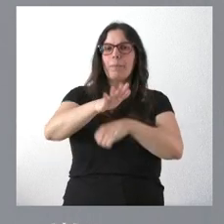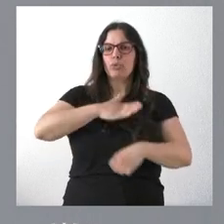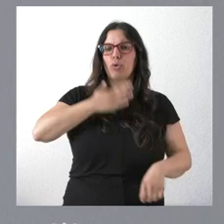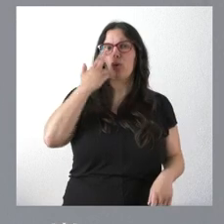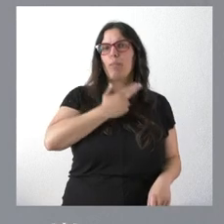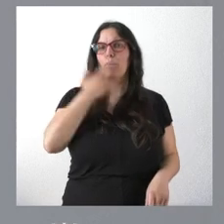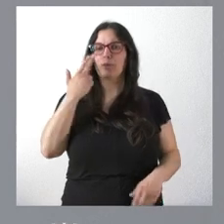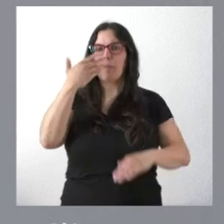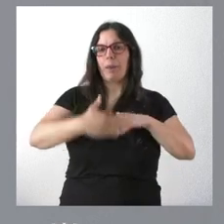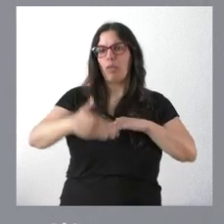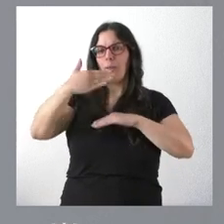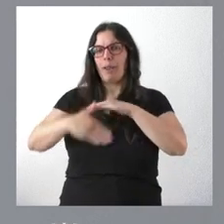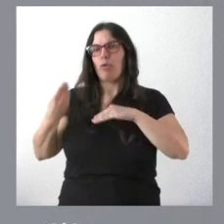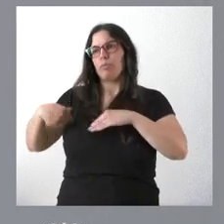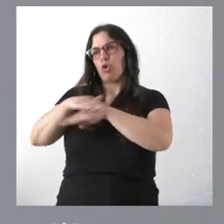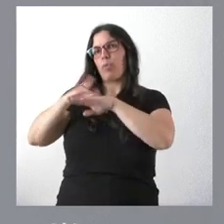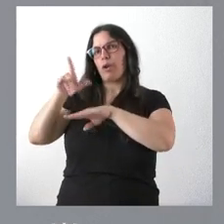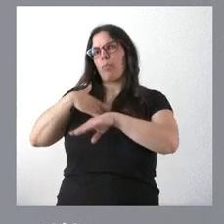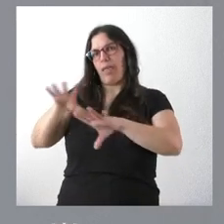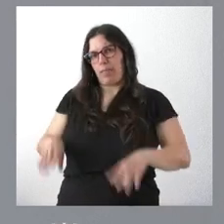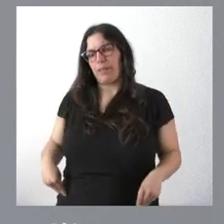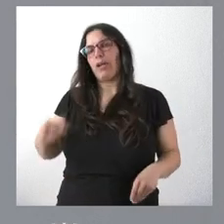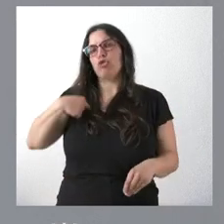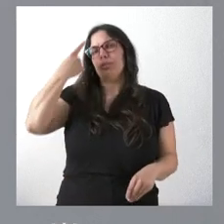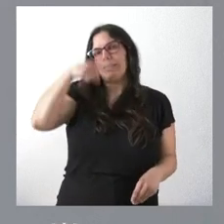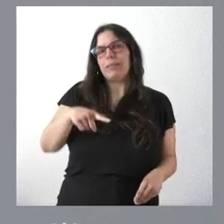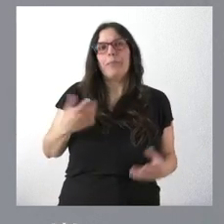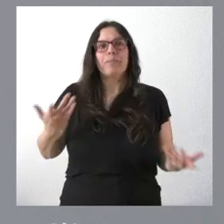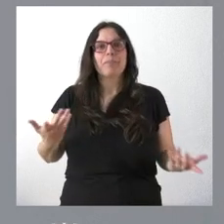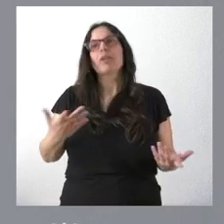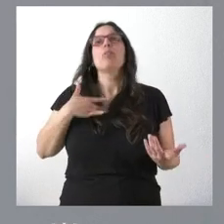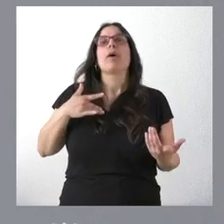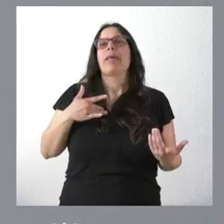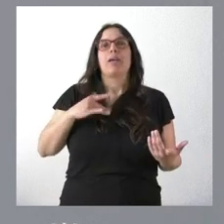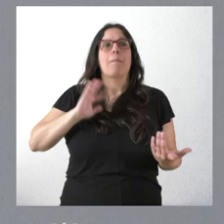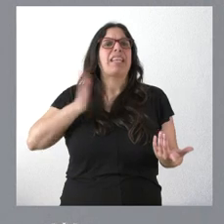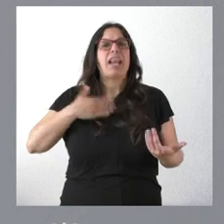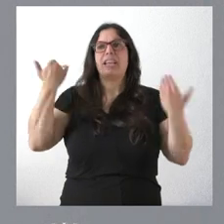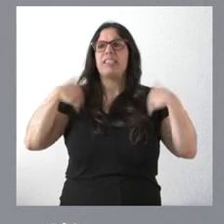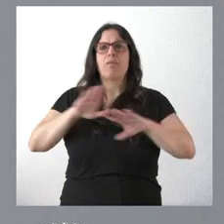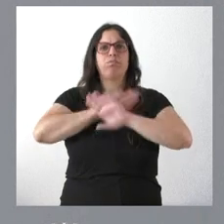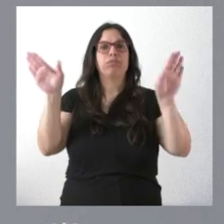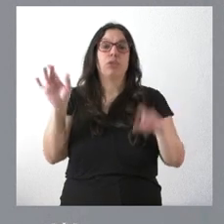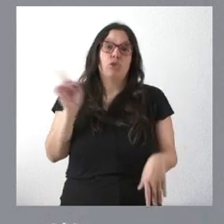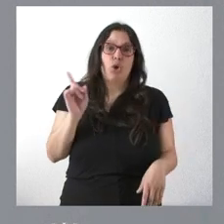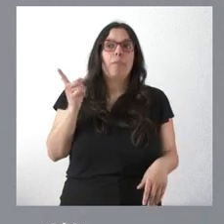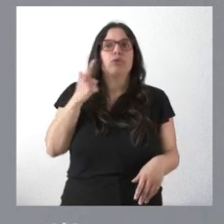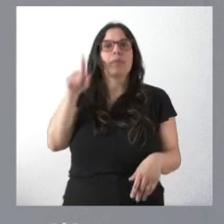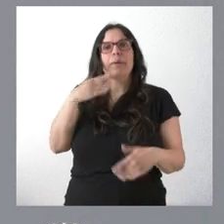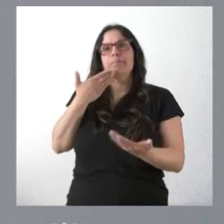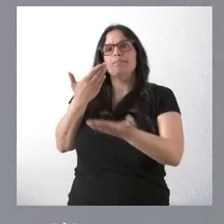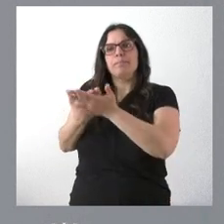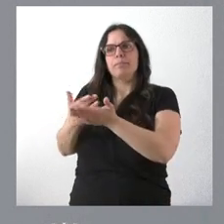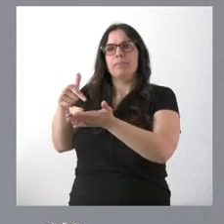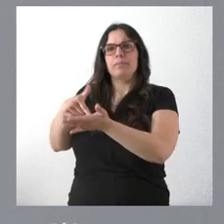y los plazos que pueda asumir el Gobierno. Somos conscientes que esto quizá no se puede hacer de un día para otro, pero también es una demanda que tenemos